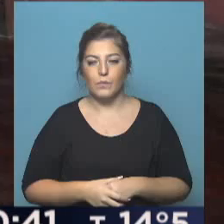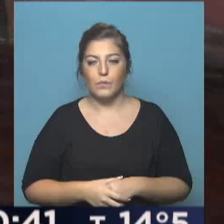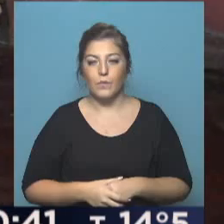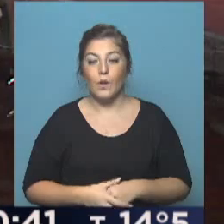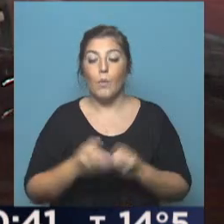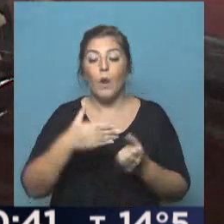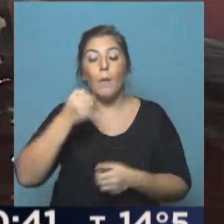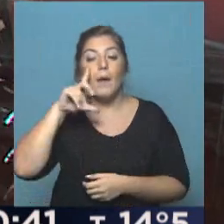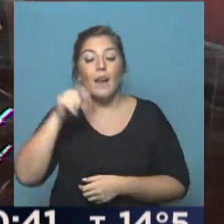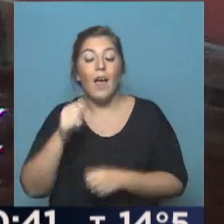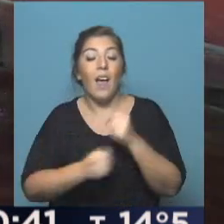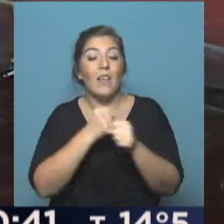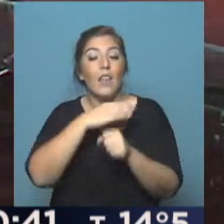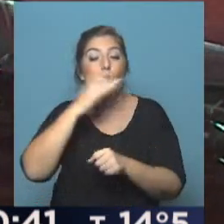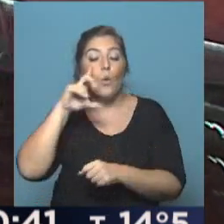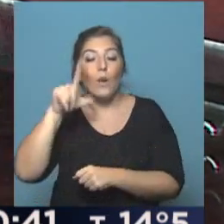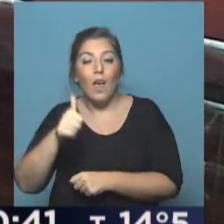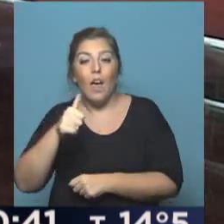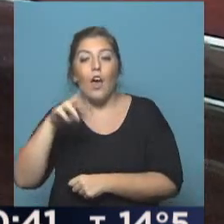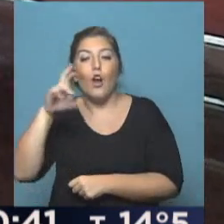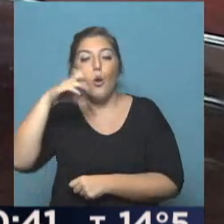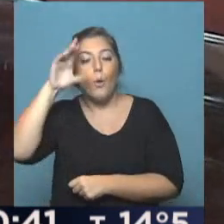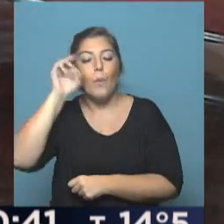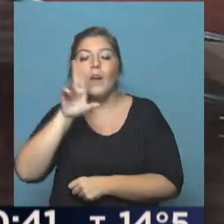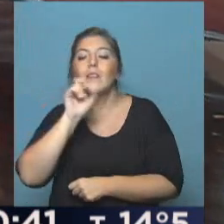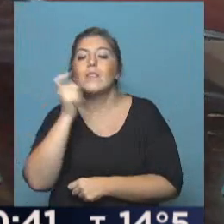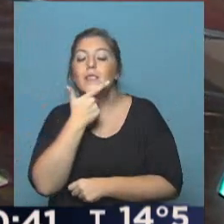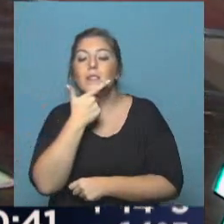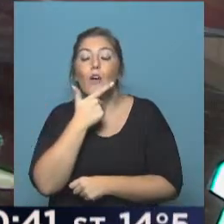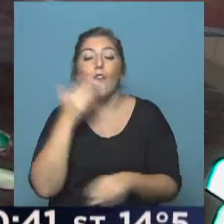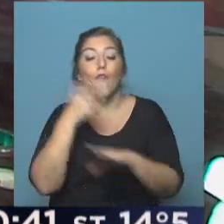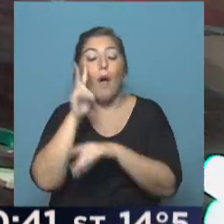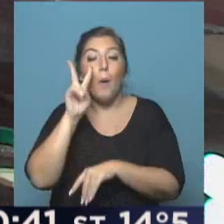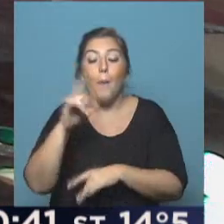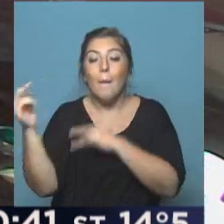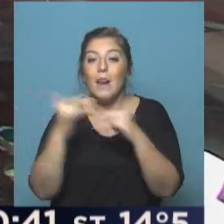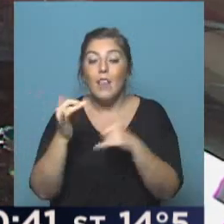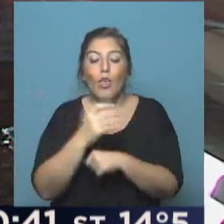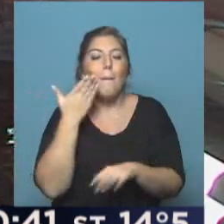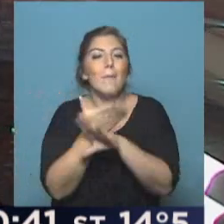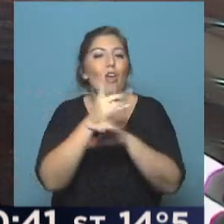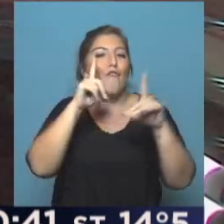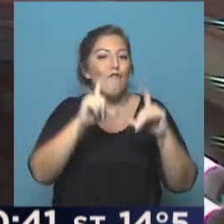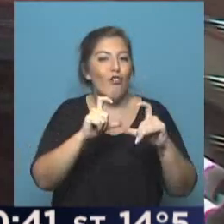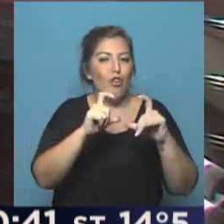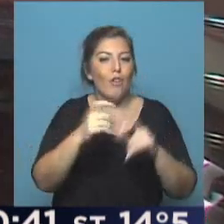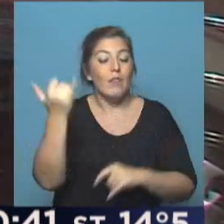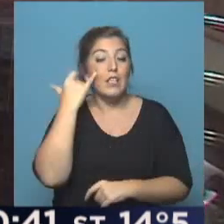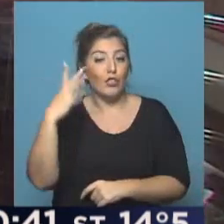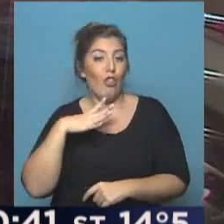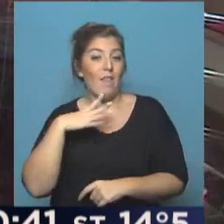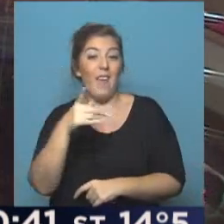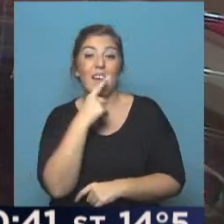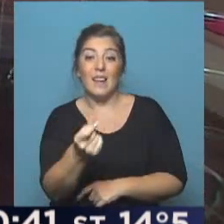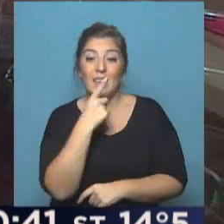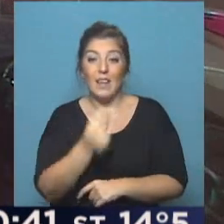Bueno, Amalia, hasta Julia Roberts enloqueció, fue a ver el partido y pidió una foto en el vestuario, lo fue a ver urgente. Y todavía lo cuestionan. ¿Usted